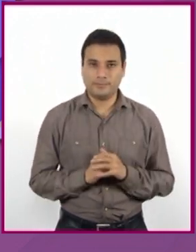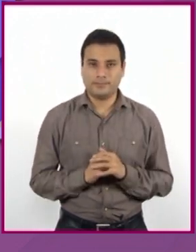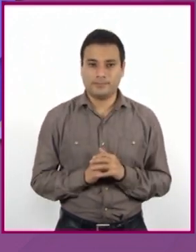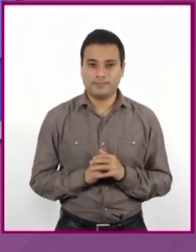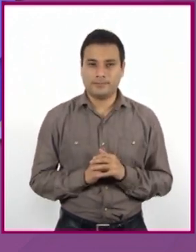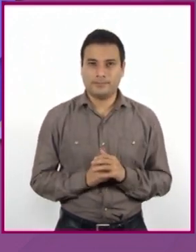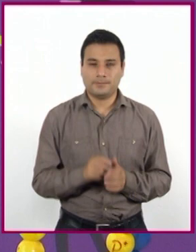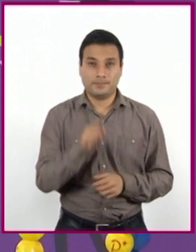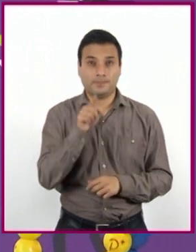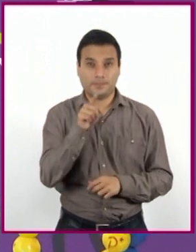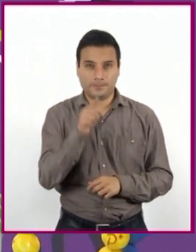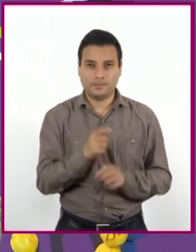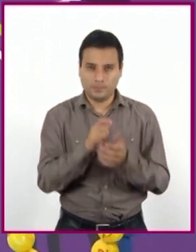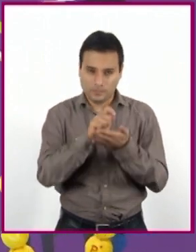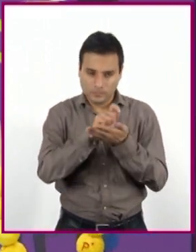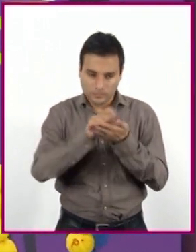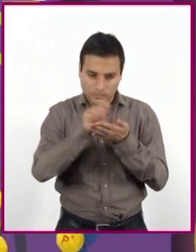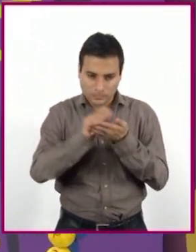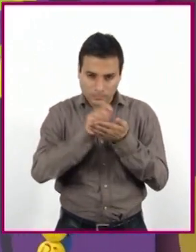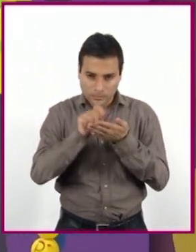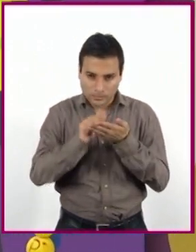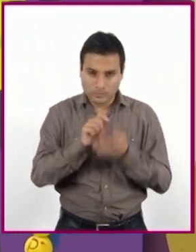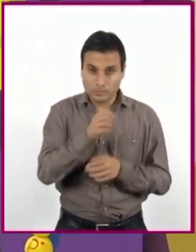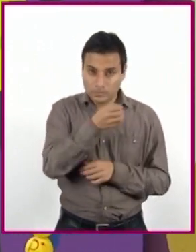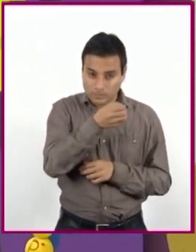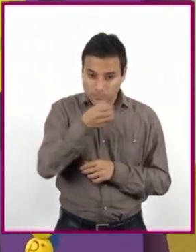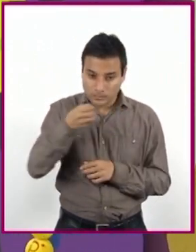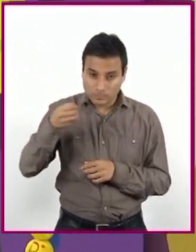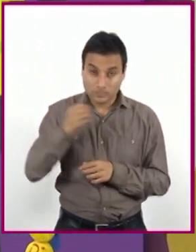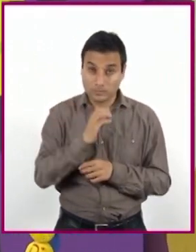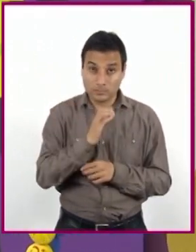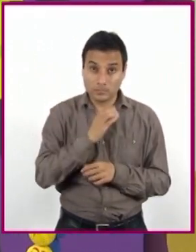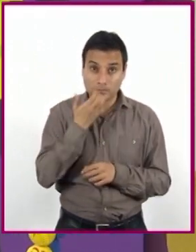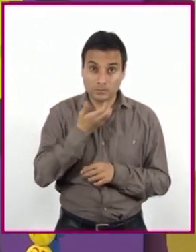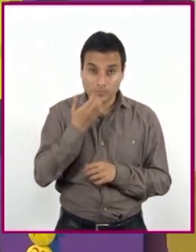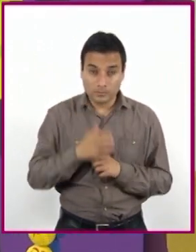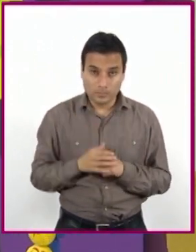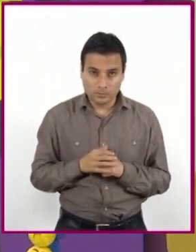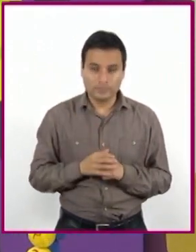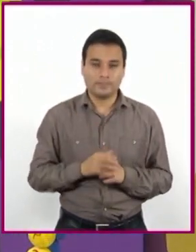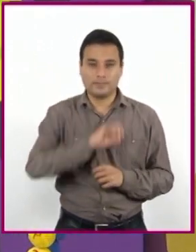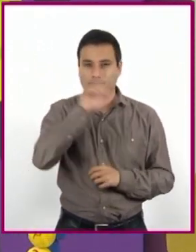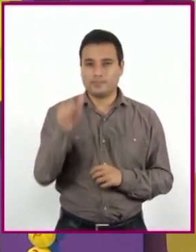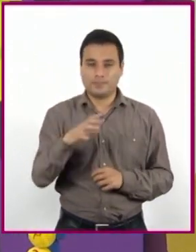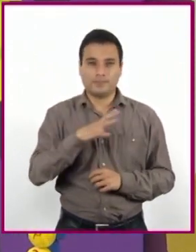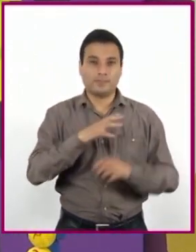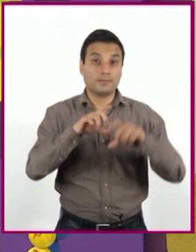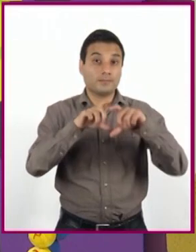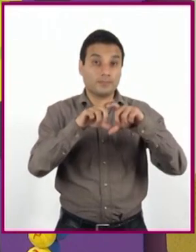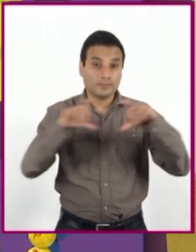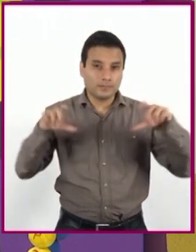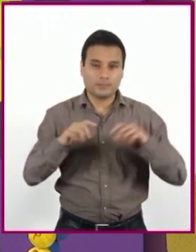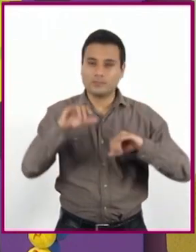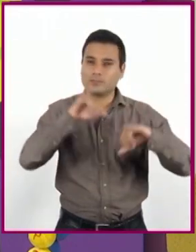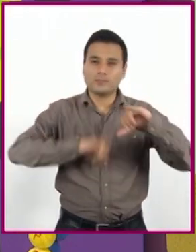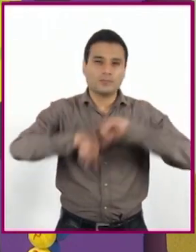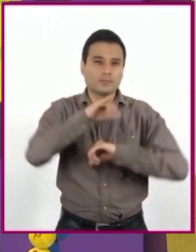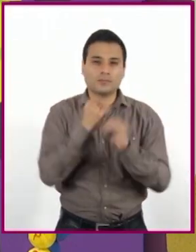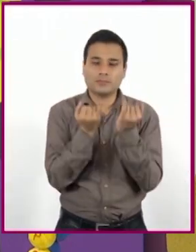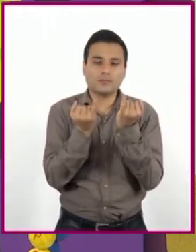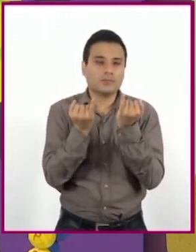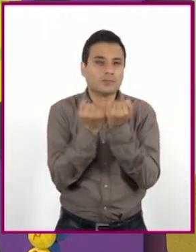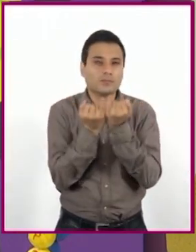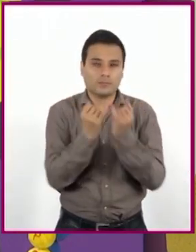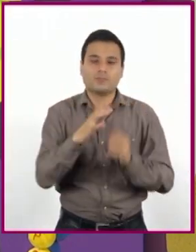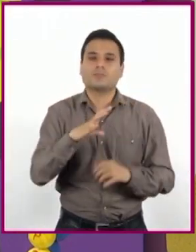Cuando redactamos un conjunto de enunciados de manera secuencial, formamos párrafos, pues en química también podemos encontrar un